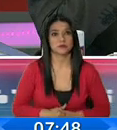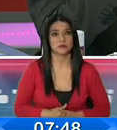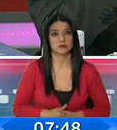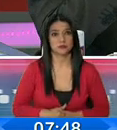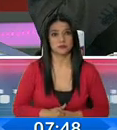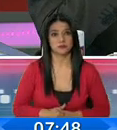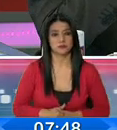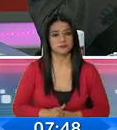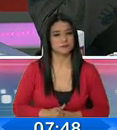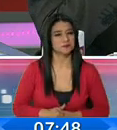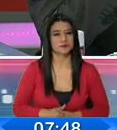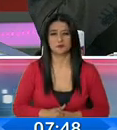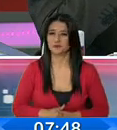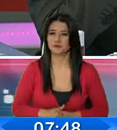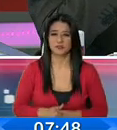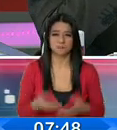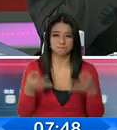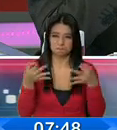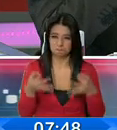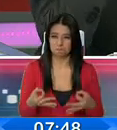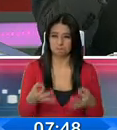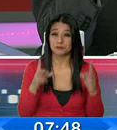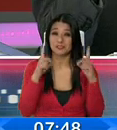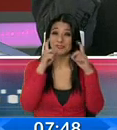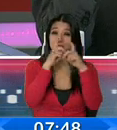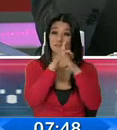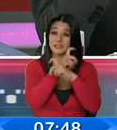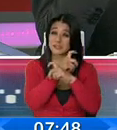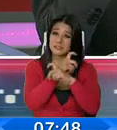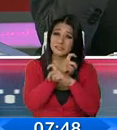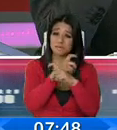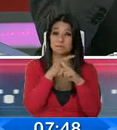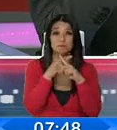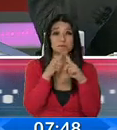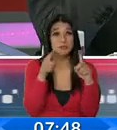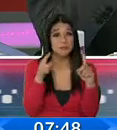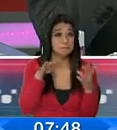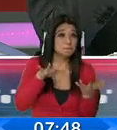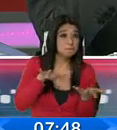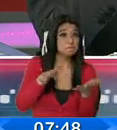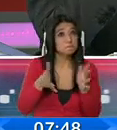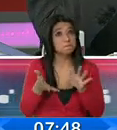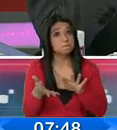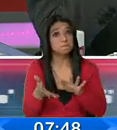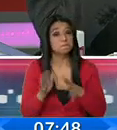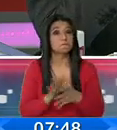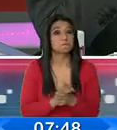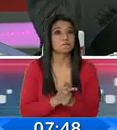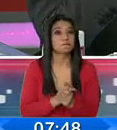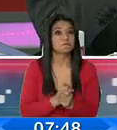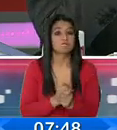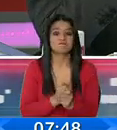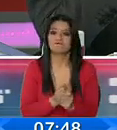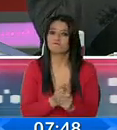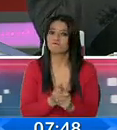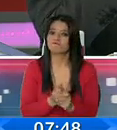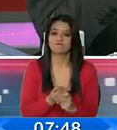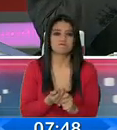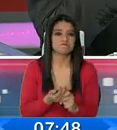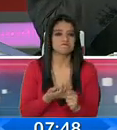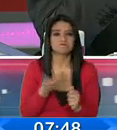Es muy difícil establecer. ¿Pero una idea? Sería muy impreciso hacerlo.